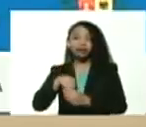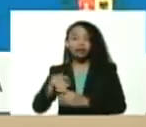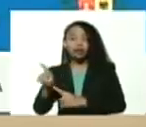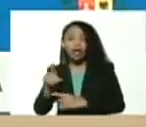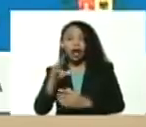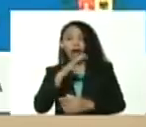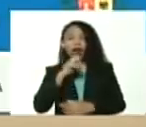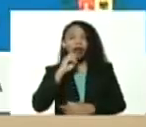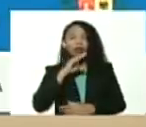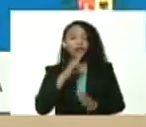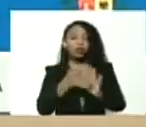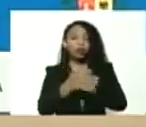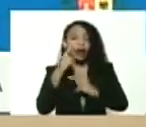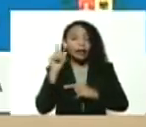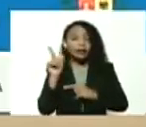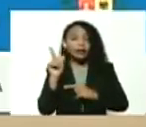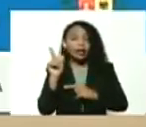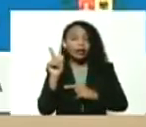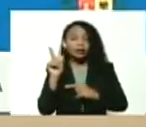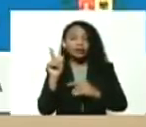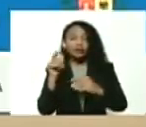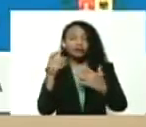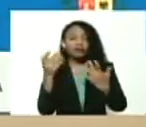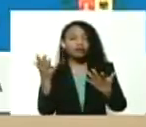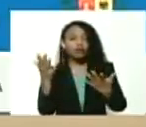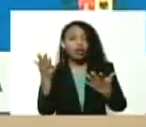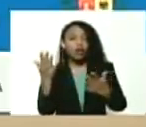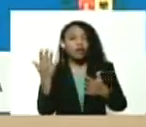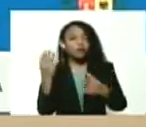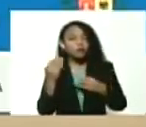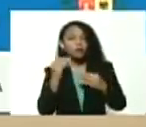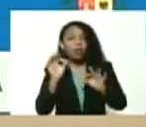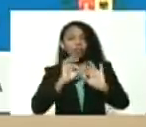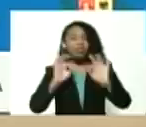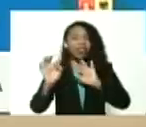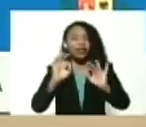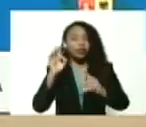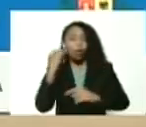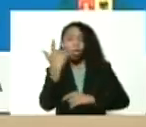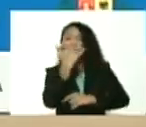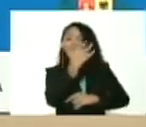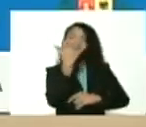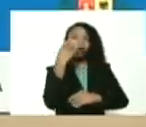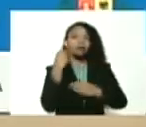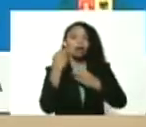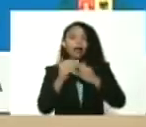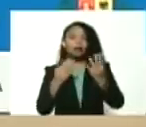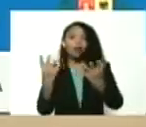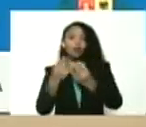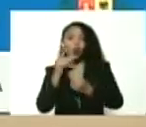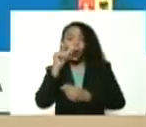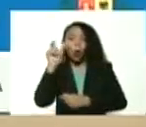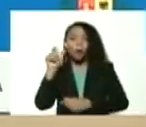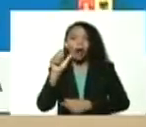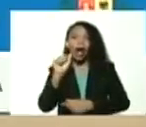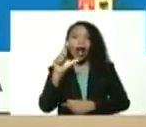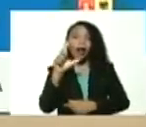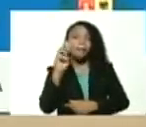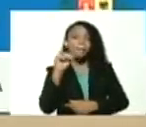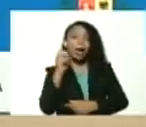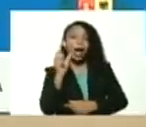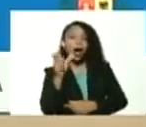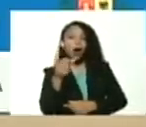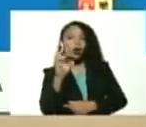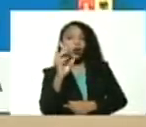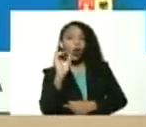historia. Toda esta artimaña fue concebida con Luis Almagro, con gobiernos del